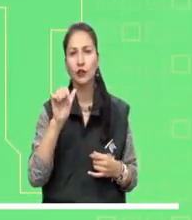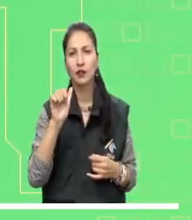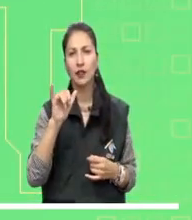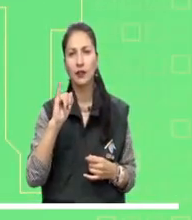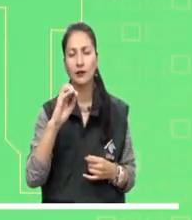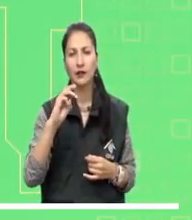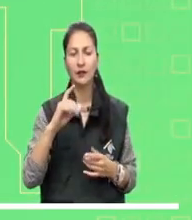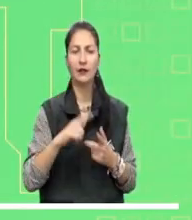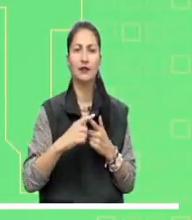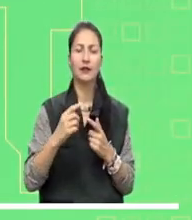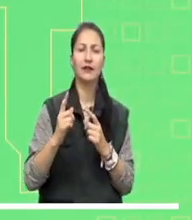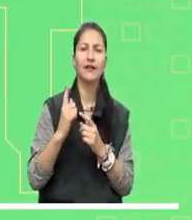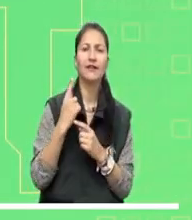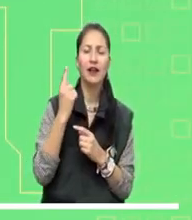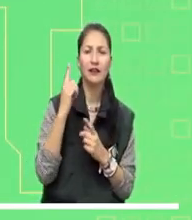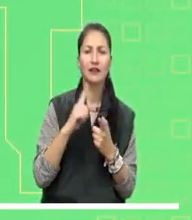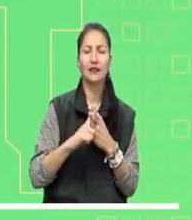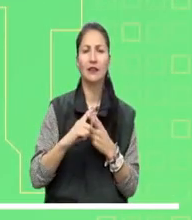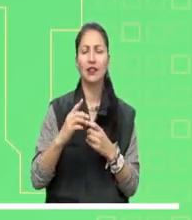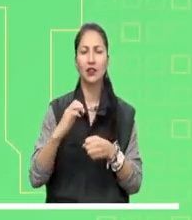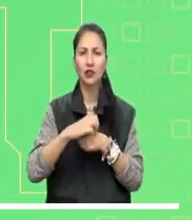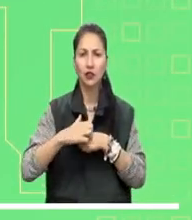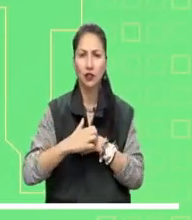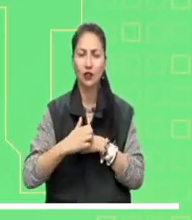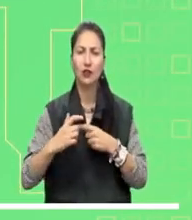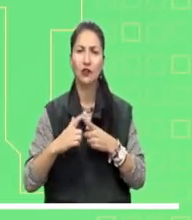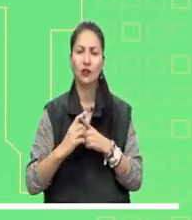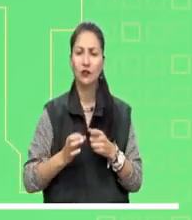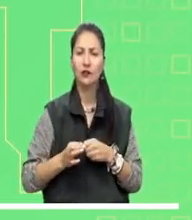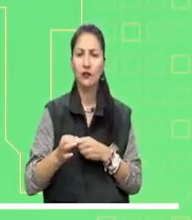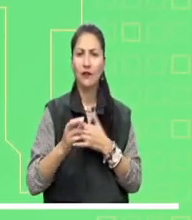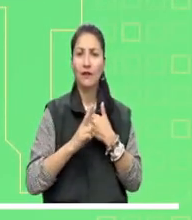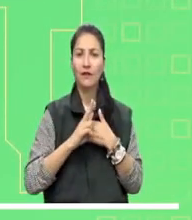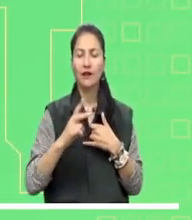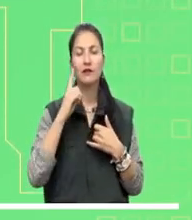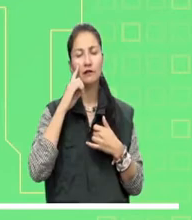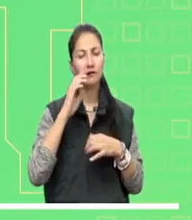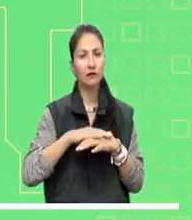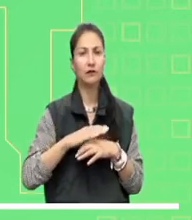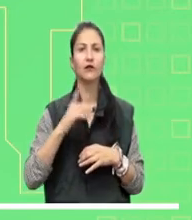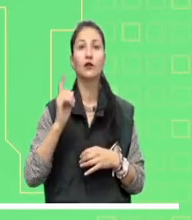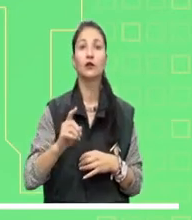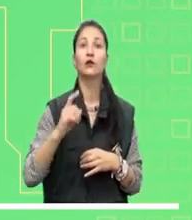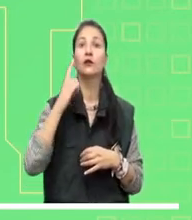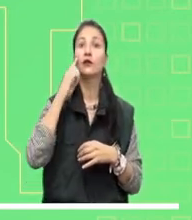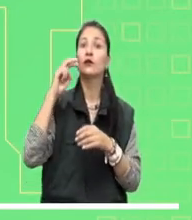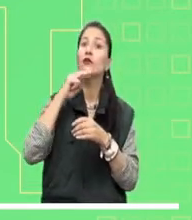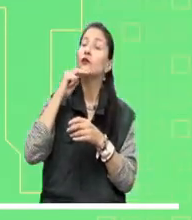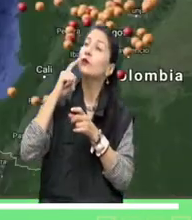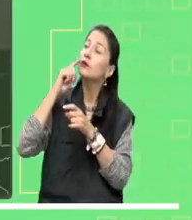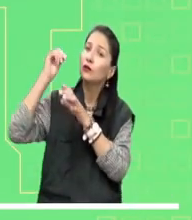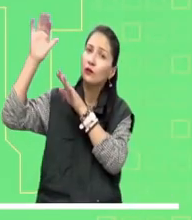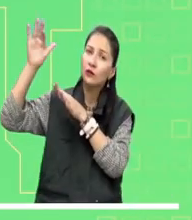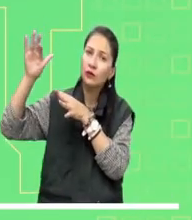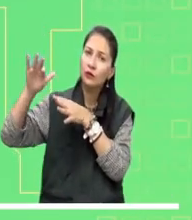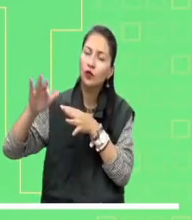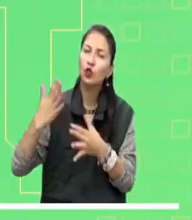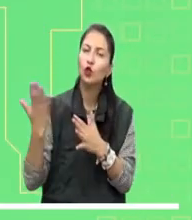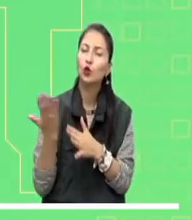en la cobertura vegetal en el municipio de Coyaima, Flandes, Guamo, Saldaña, Tolima y Guacarí, Valle del